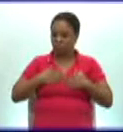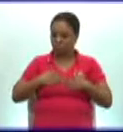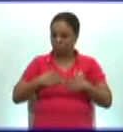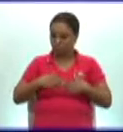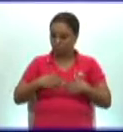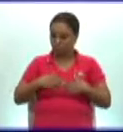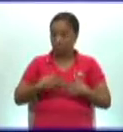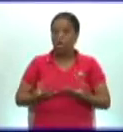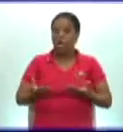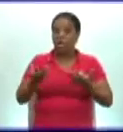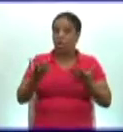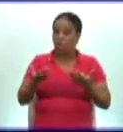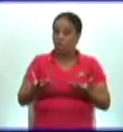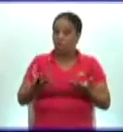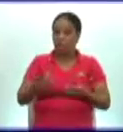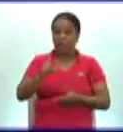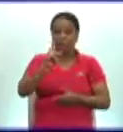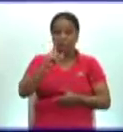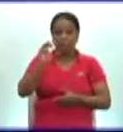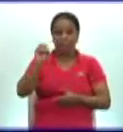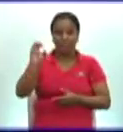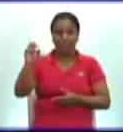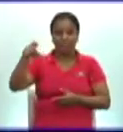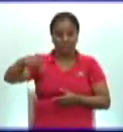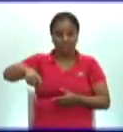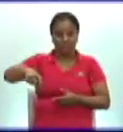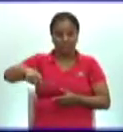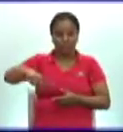una masa de 100 gramos.